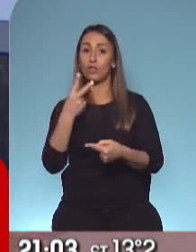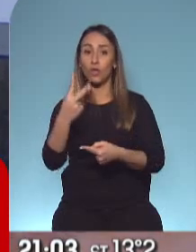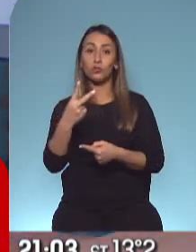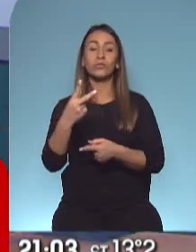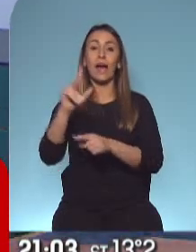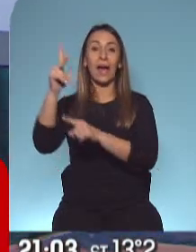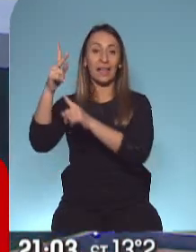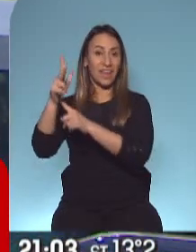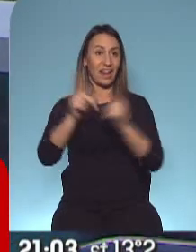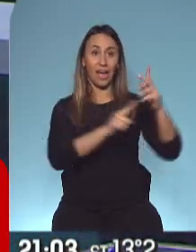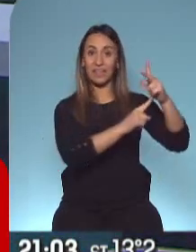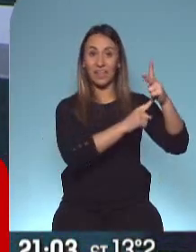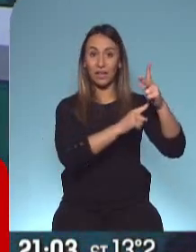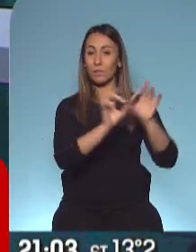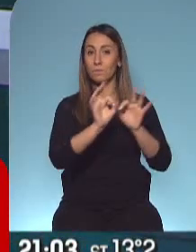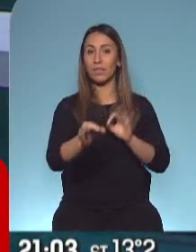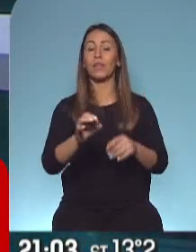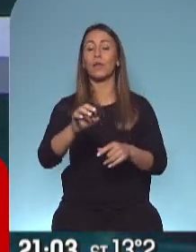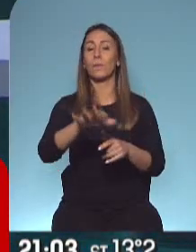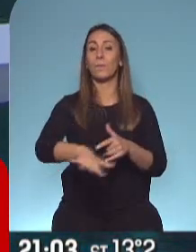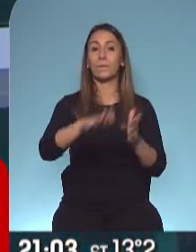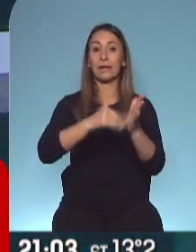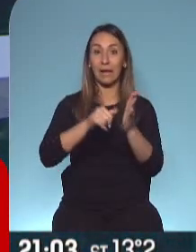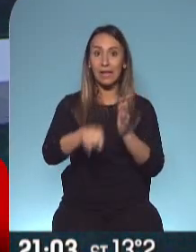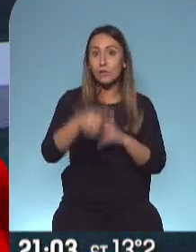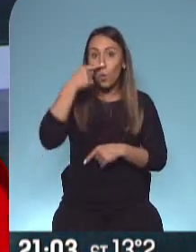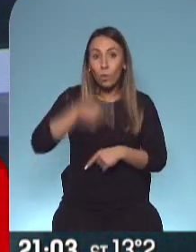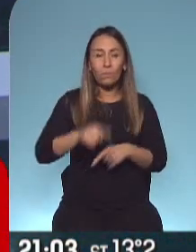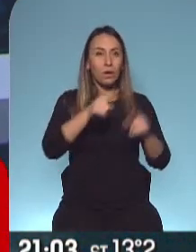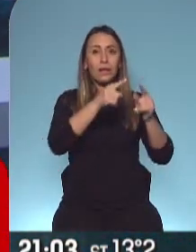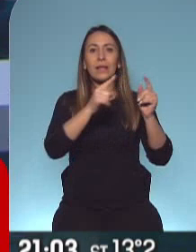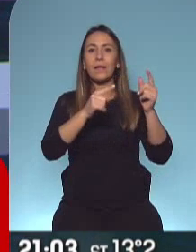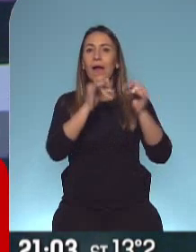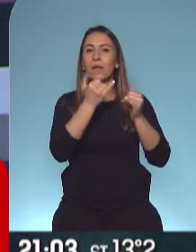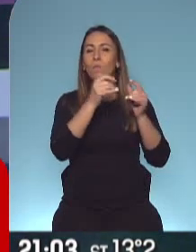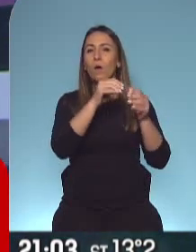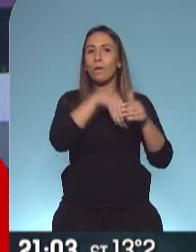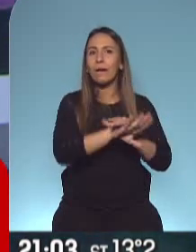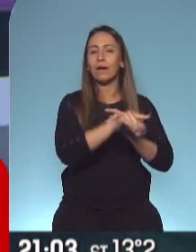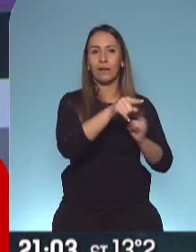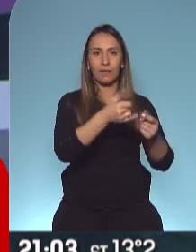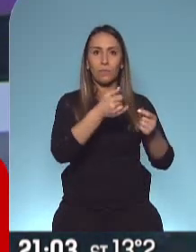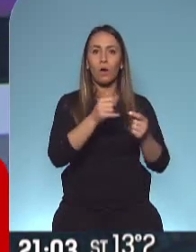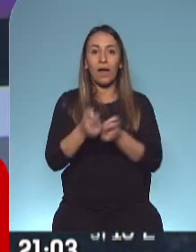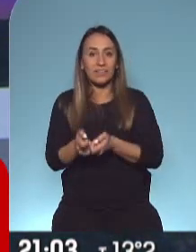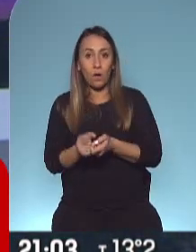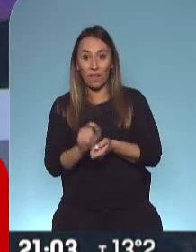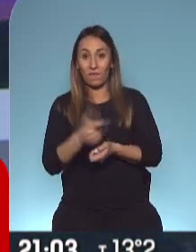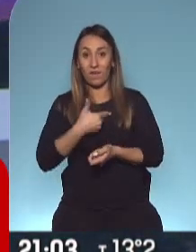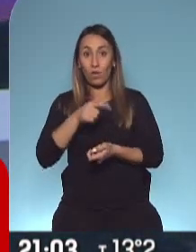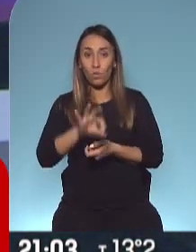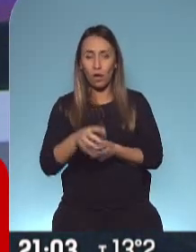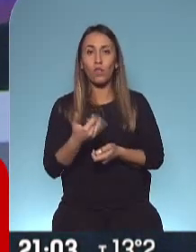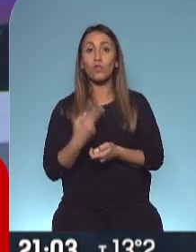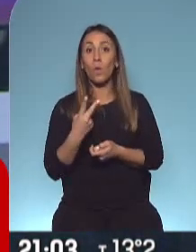se activaron y que fueron las dos últimas activaciones del celular de Facundo Astudillo Castro. Irán detrás de esas dos pistas,